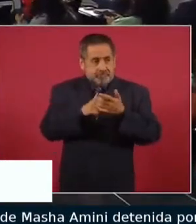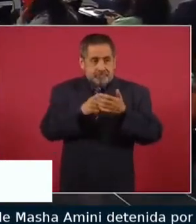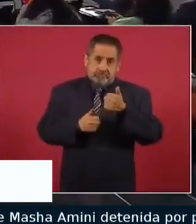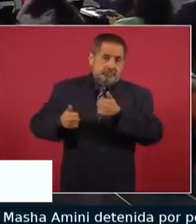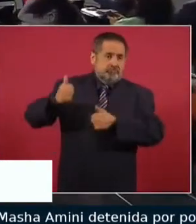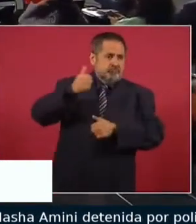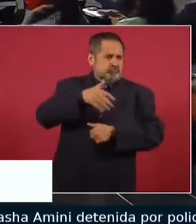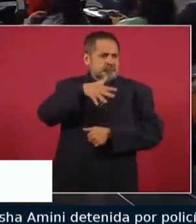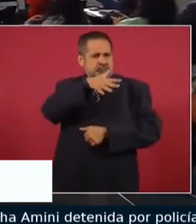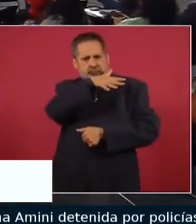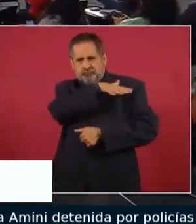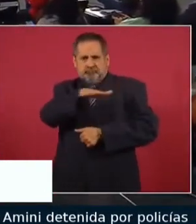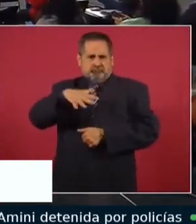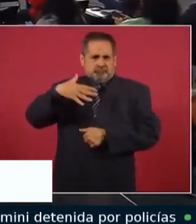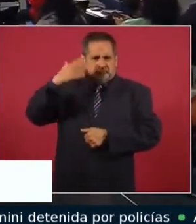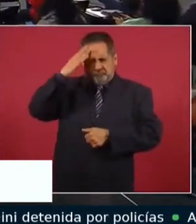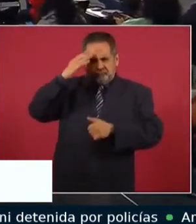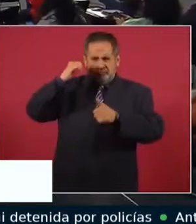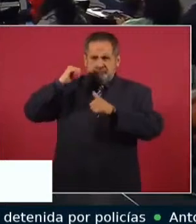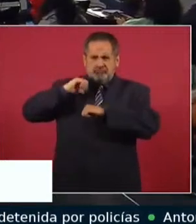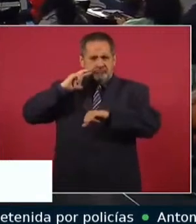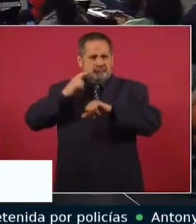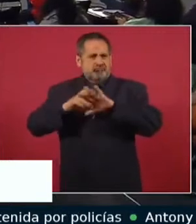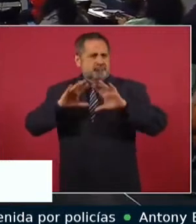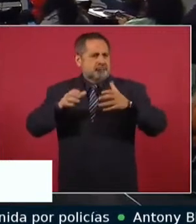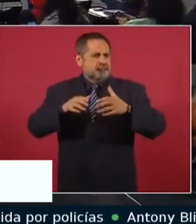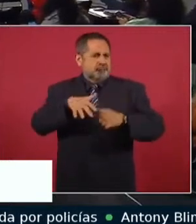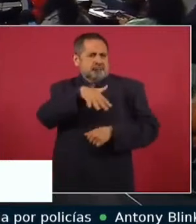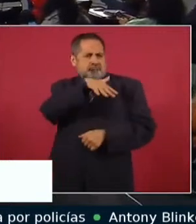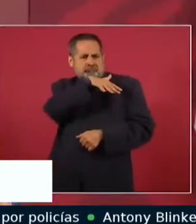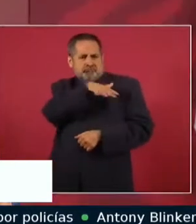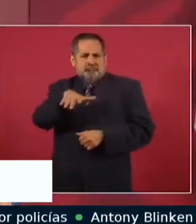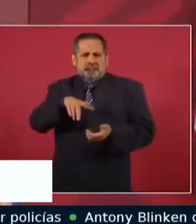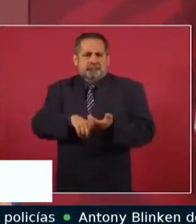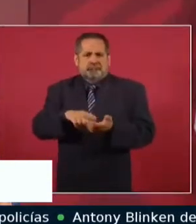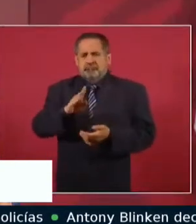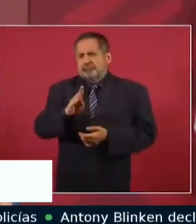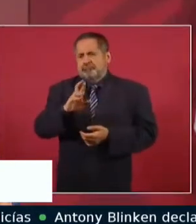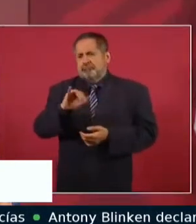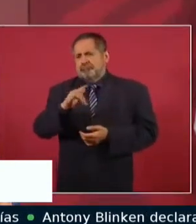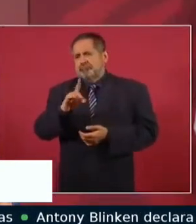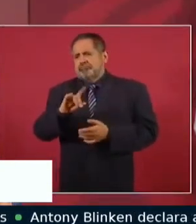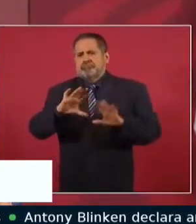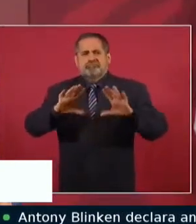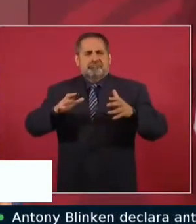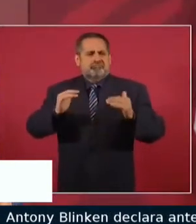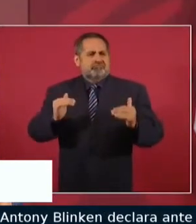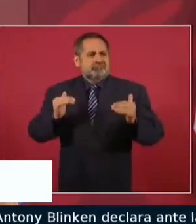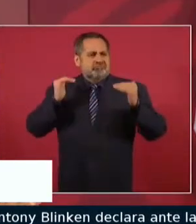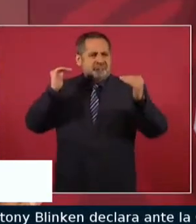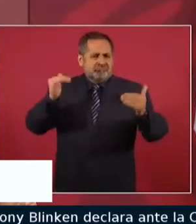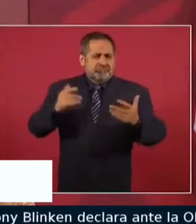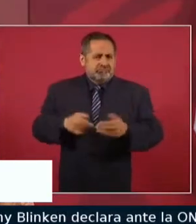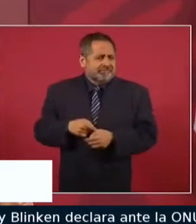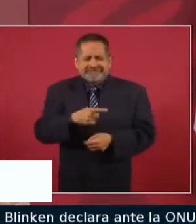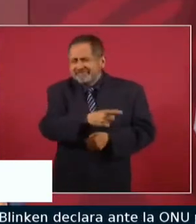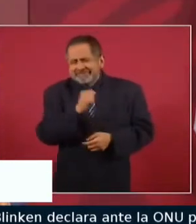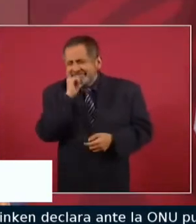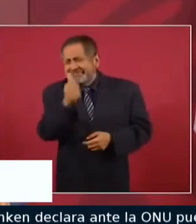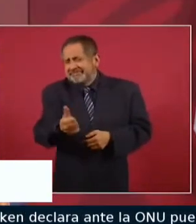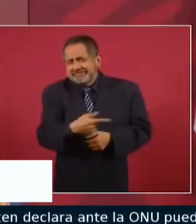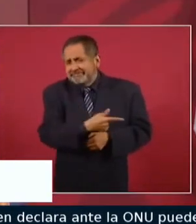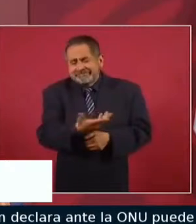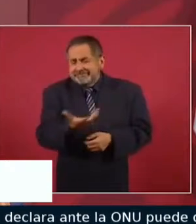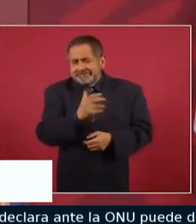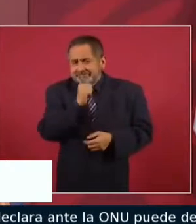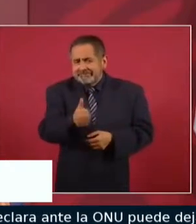aseguran Jorge Ramos y otros periodistas que están en contra, en específico cuando se habla de temas de seguridad, pueda ser